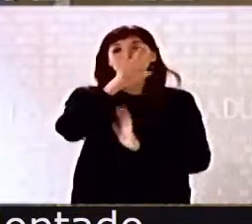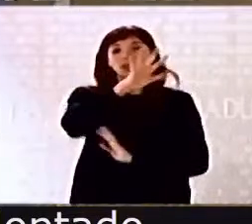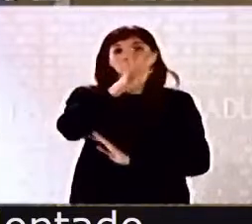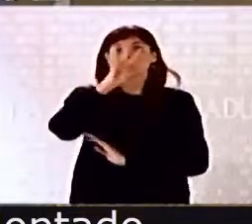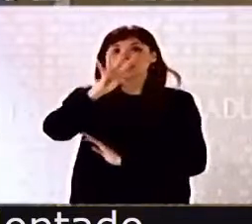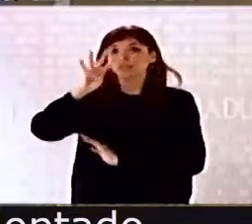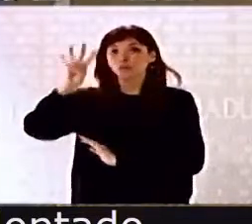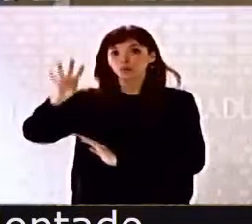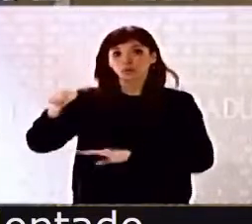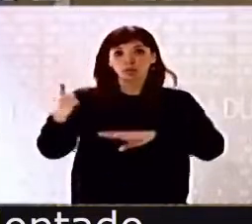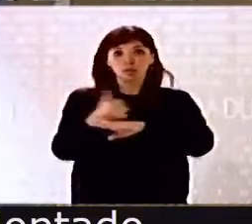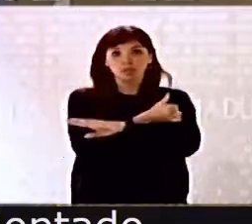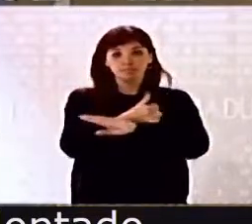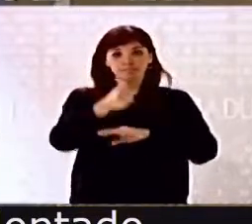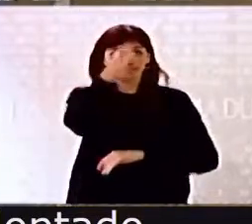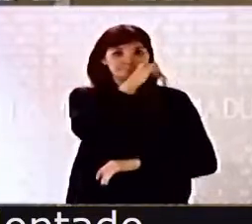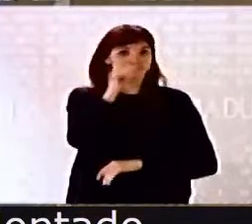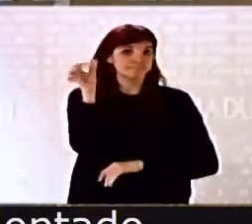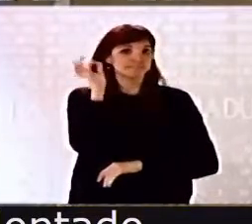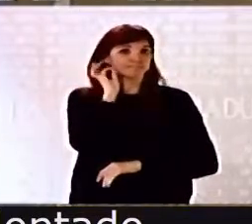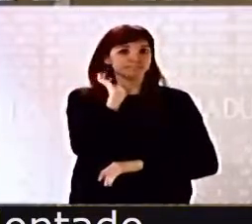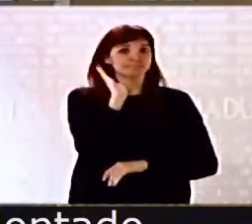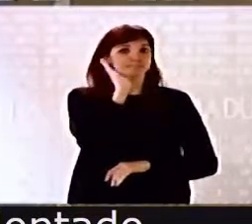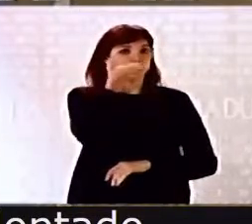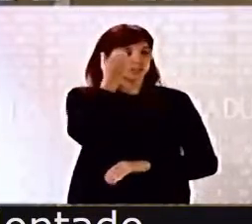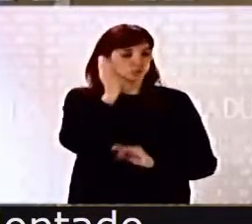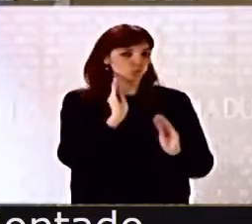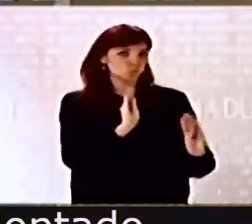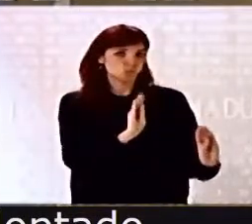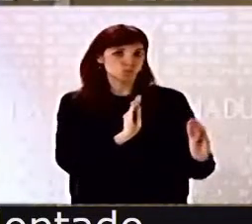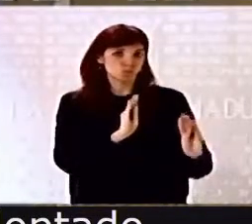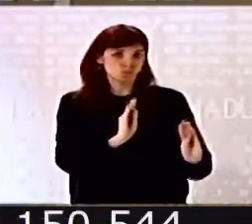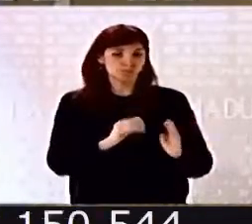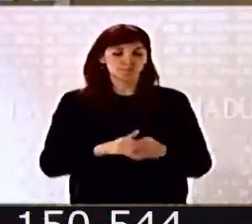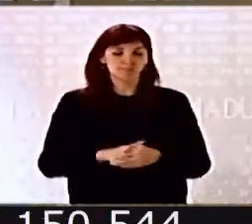150.544 extremeños y extremeñas,